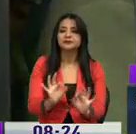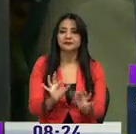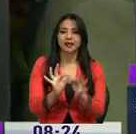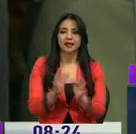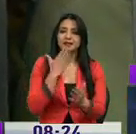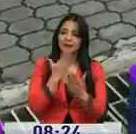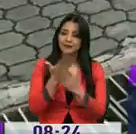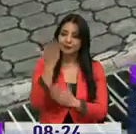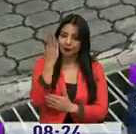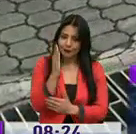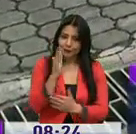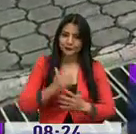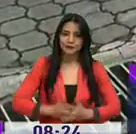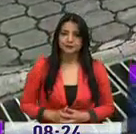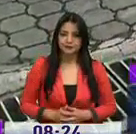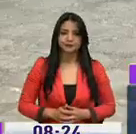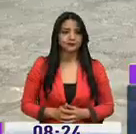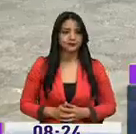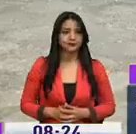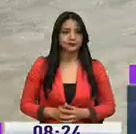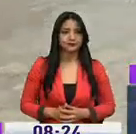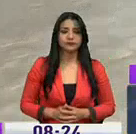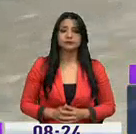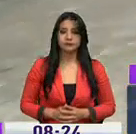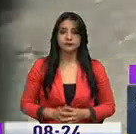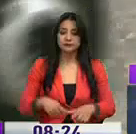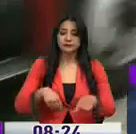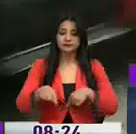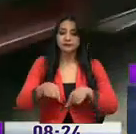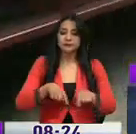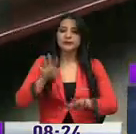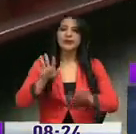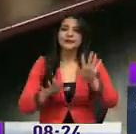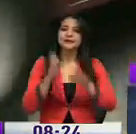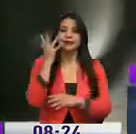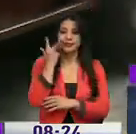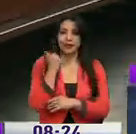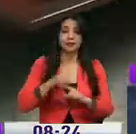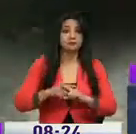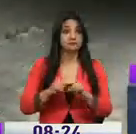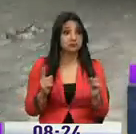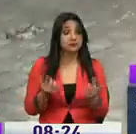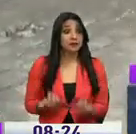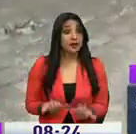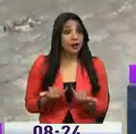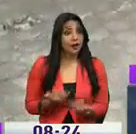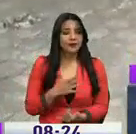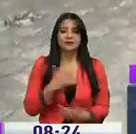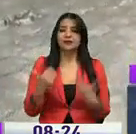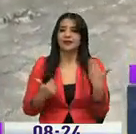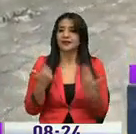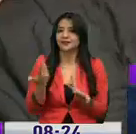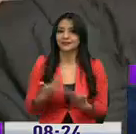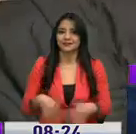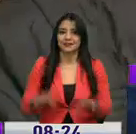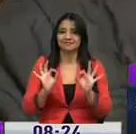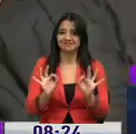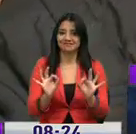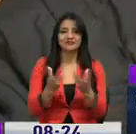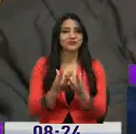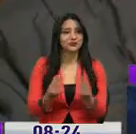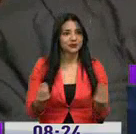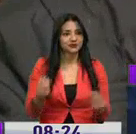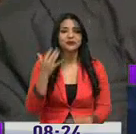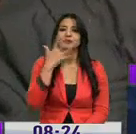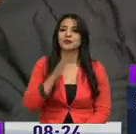gracias a Dios. El paso se habilitó después de alrededor de 15 días, pero los vecinos ahora están felices con el arreglo. muy